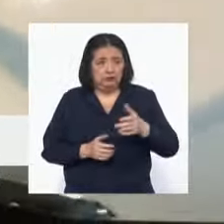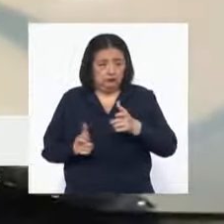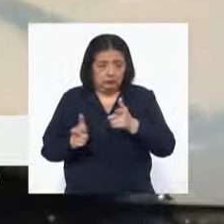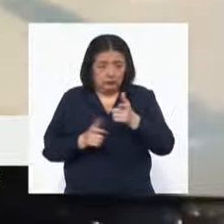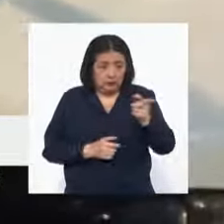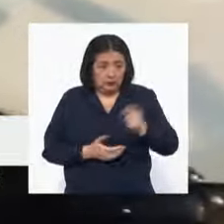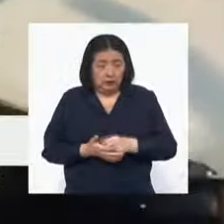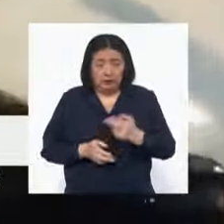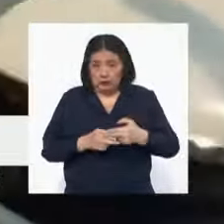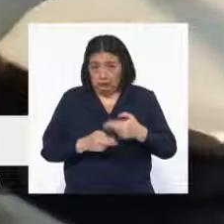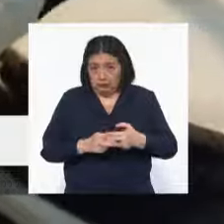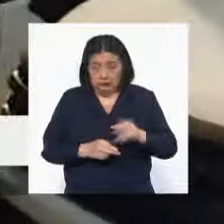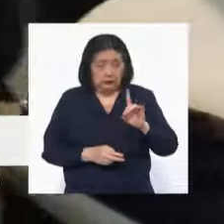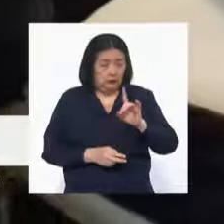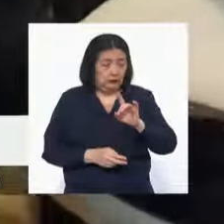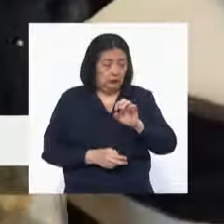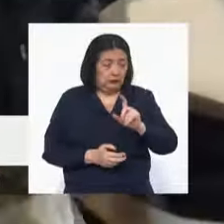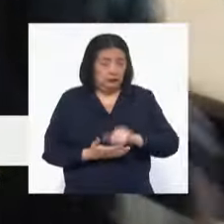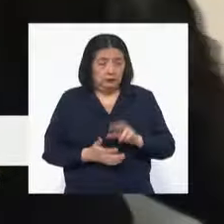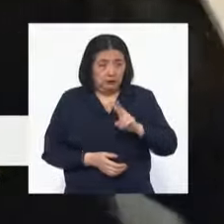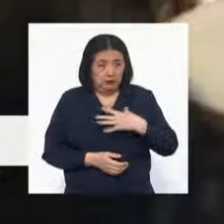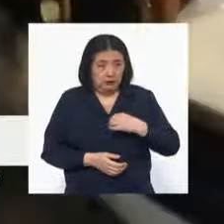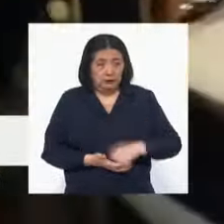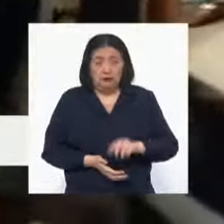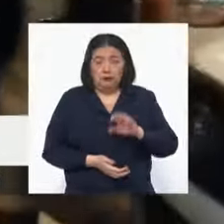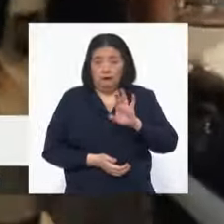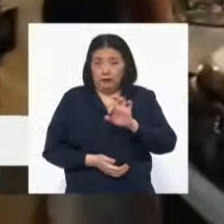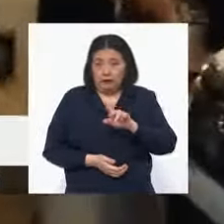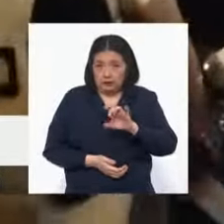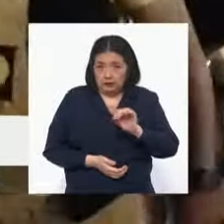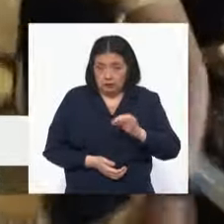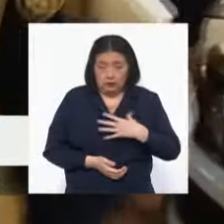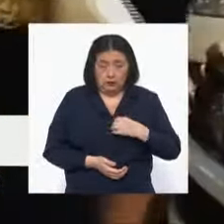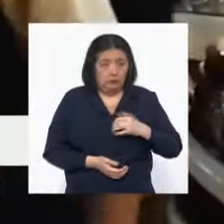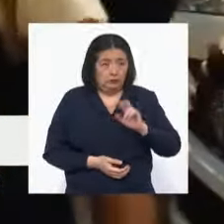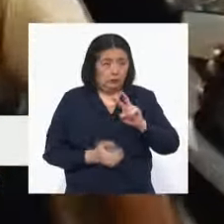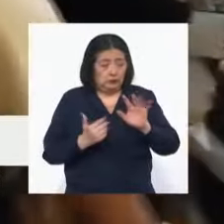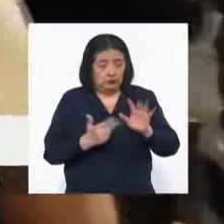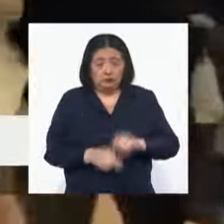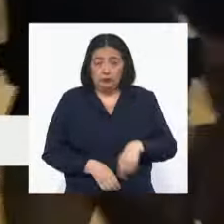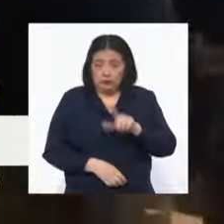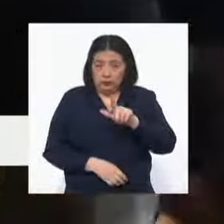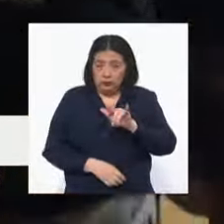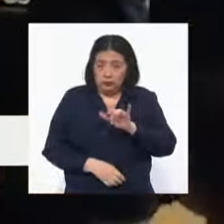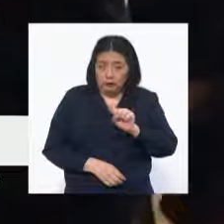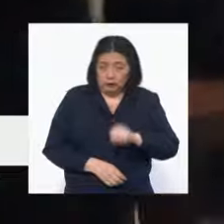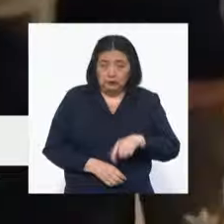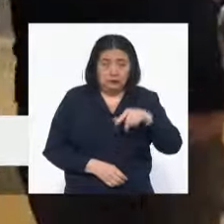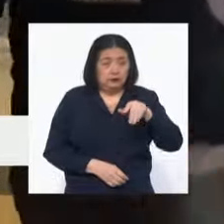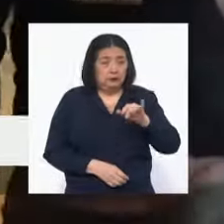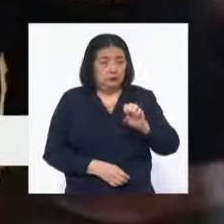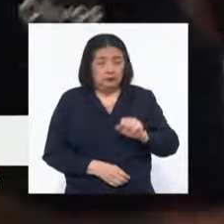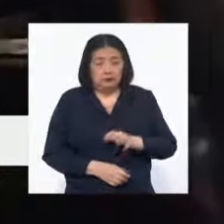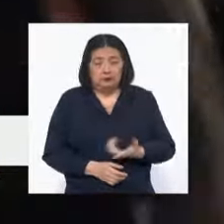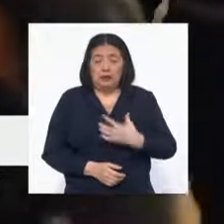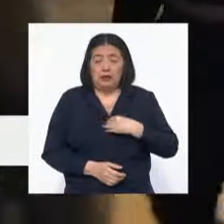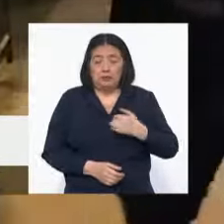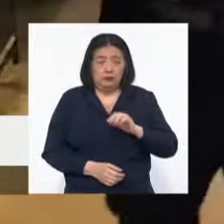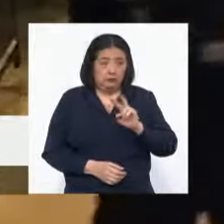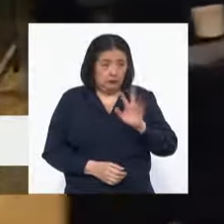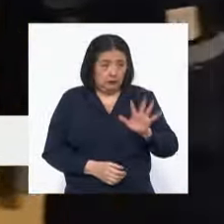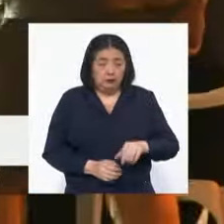Montalvo Ambrosio, de 20 años, Fernando Jesús Guamán Veneces, de 28, Luis Joaquín Quispe Ríos, de 25, y la menor